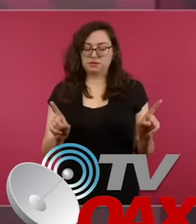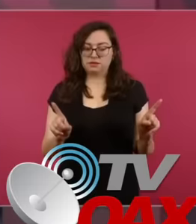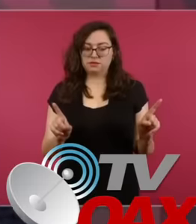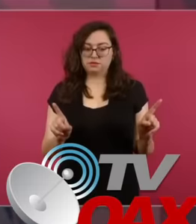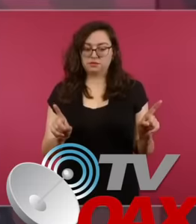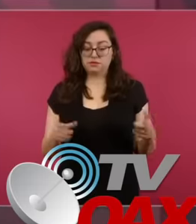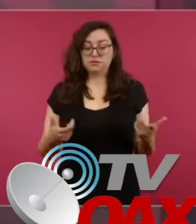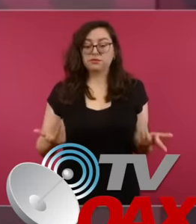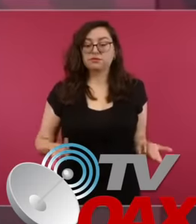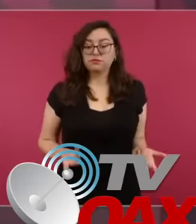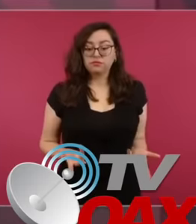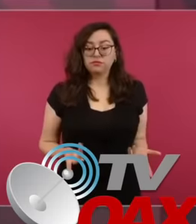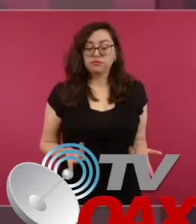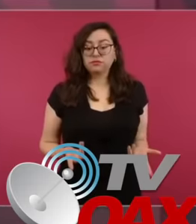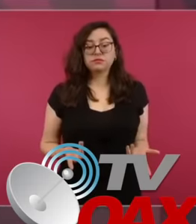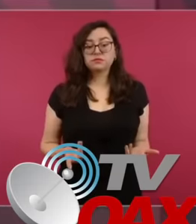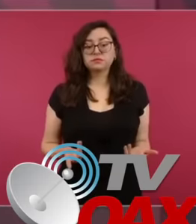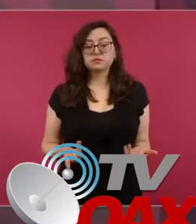no nos